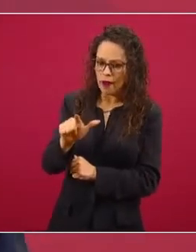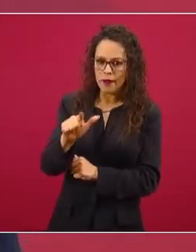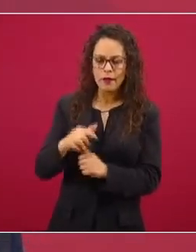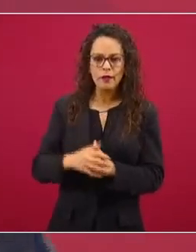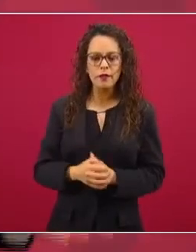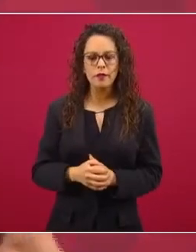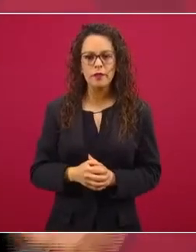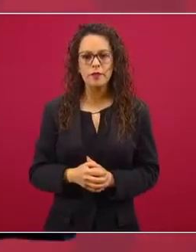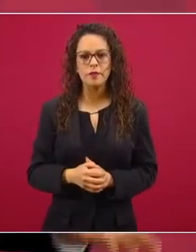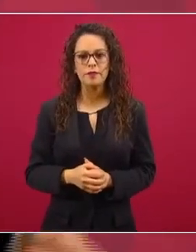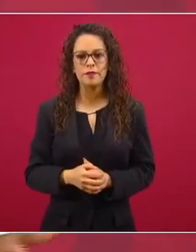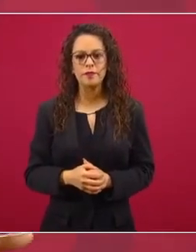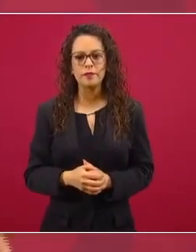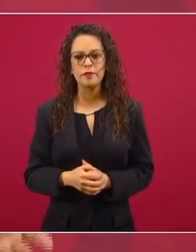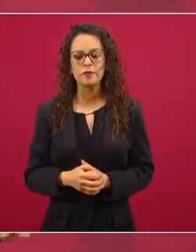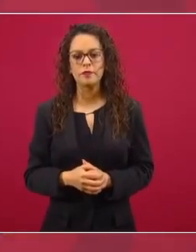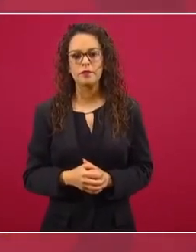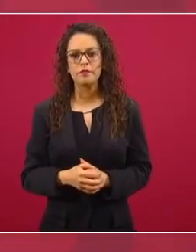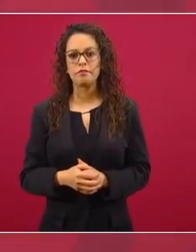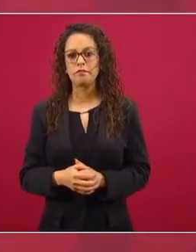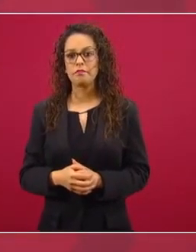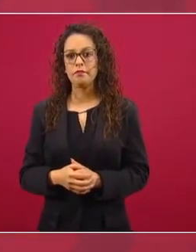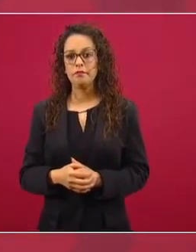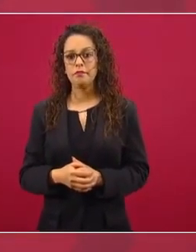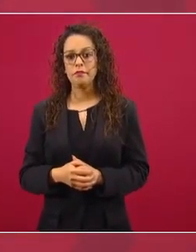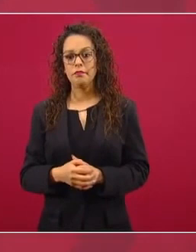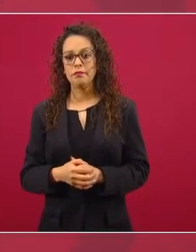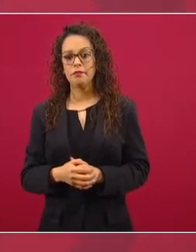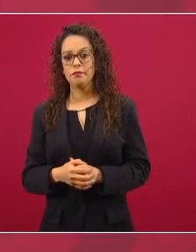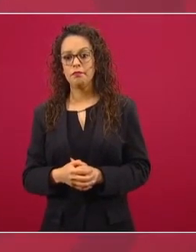Si alguien se roba